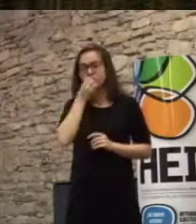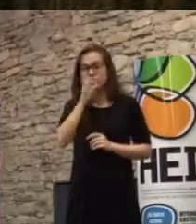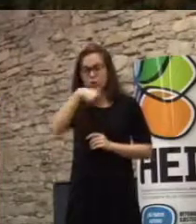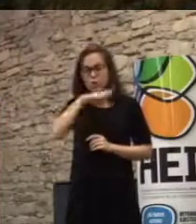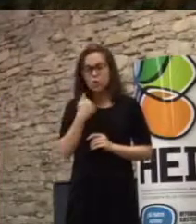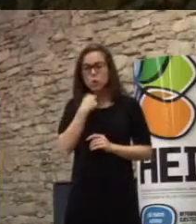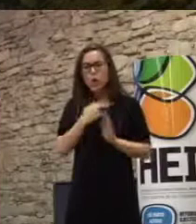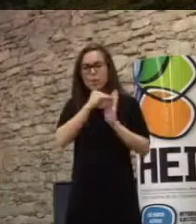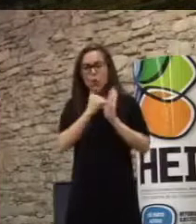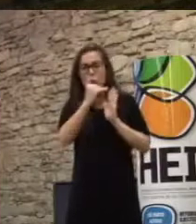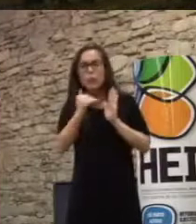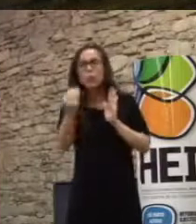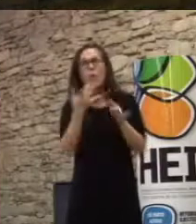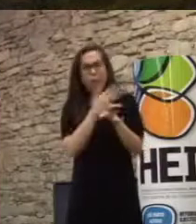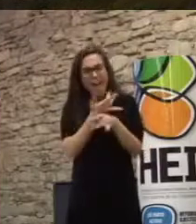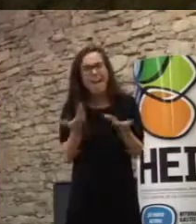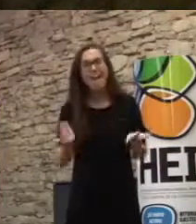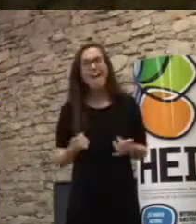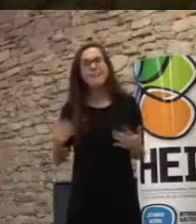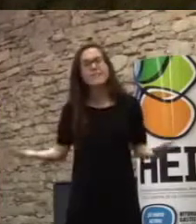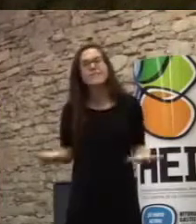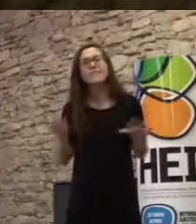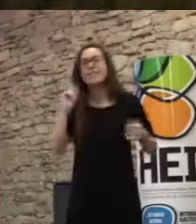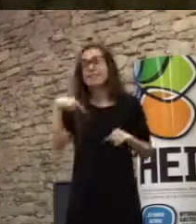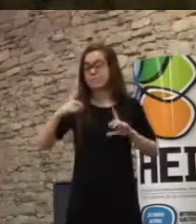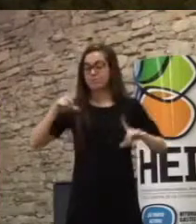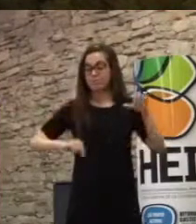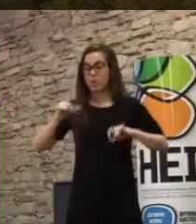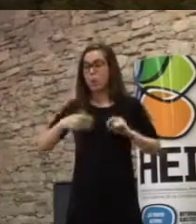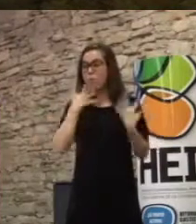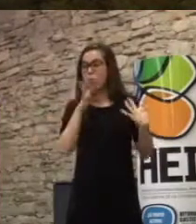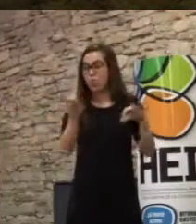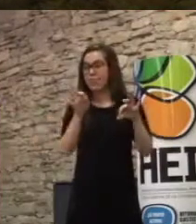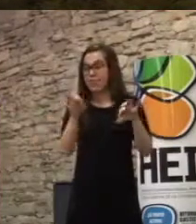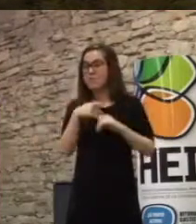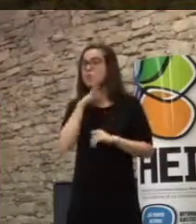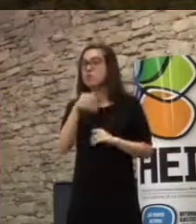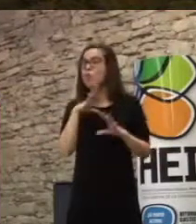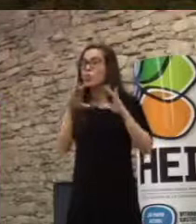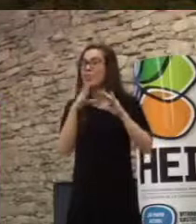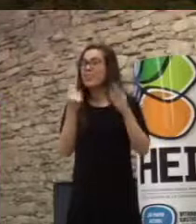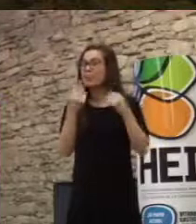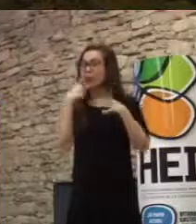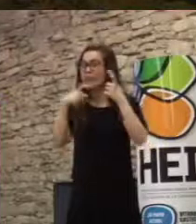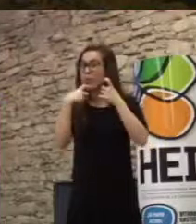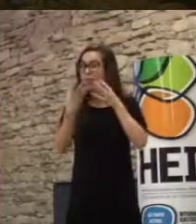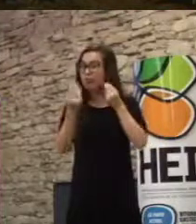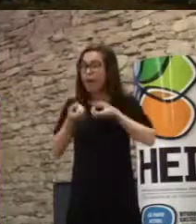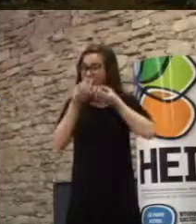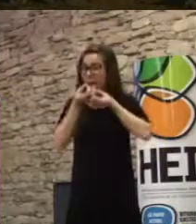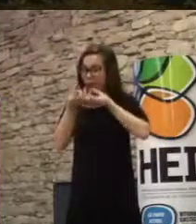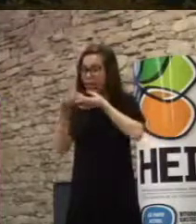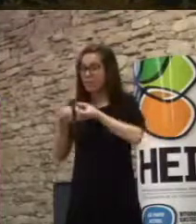la voz al hablar comunicar y atención al lenguaje no verbal porque comunica mucho más de lo que vosotros queréis qué tal va la cosa